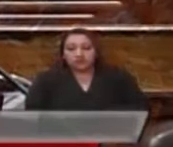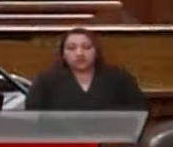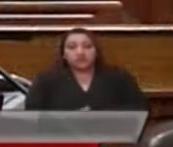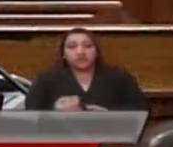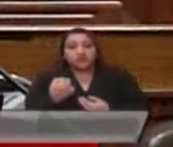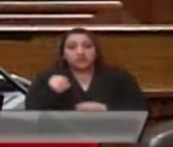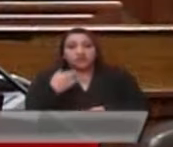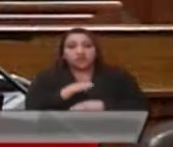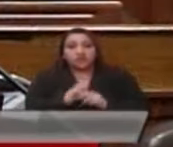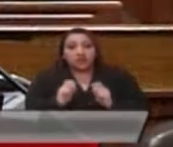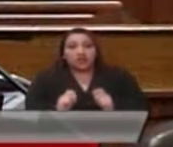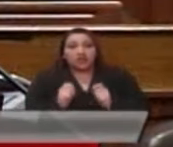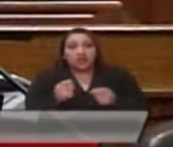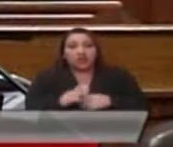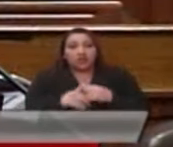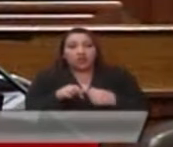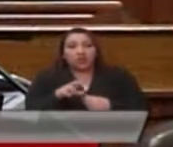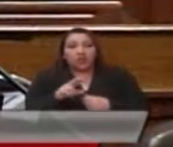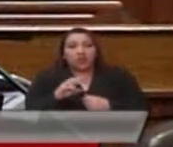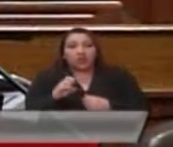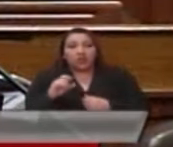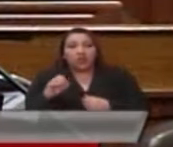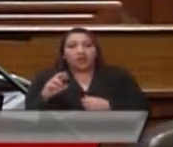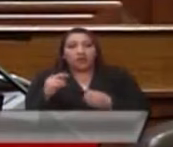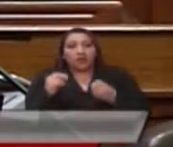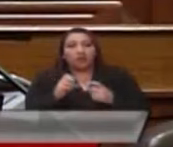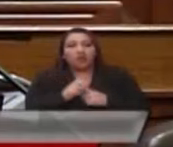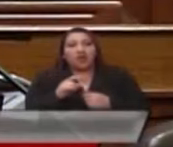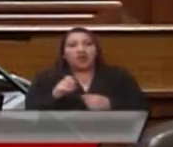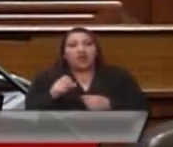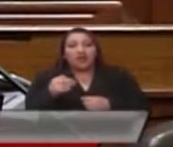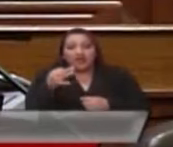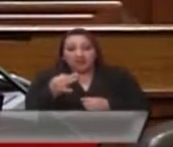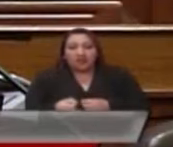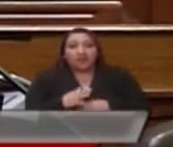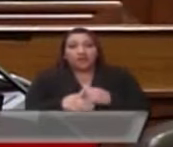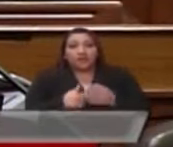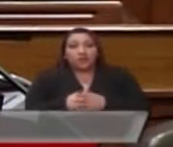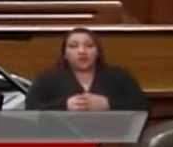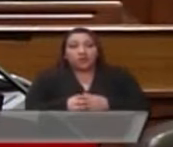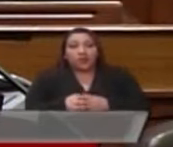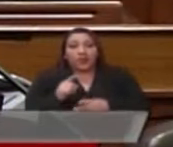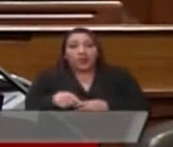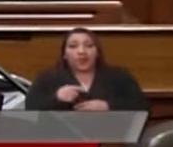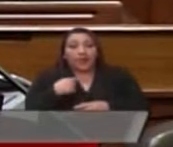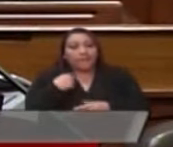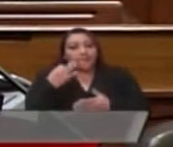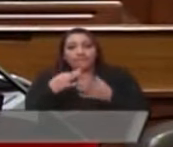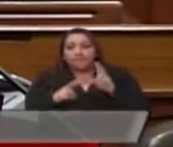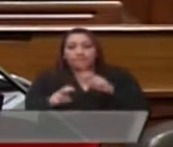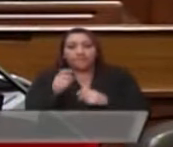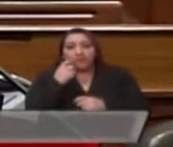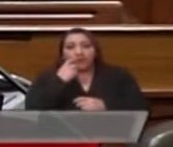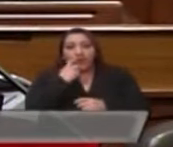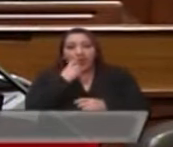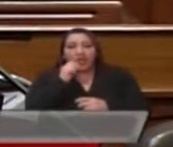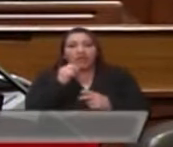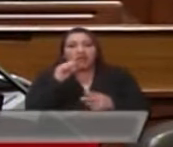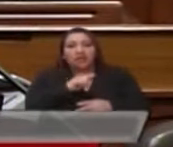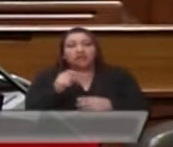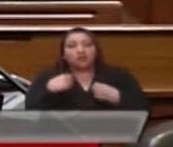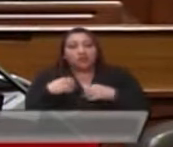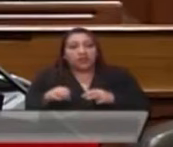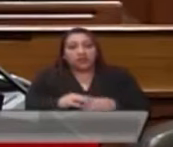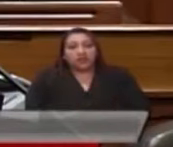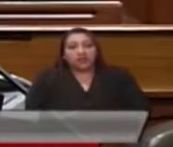Responsable de la designación de los procuradores como garantía de que todo lo incorrecto será investigado y denunciado como